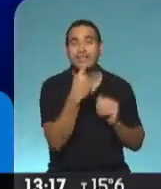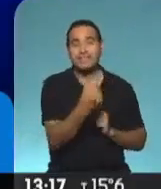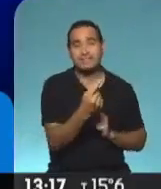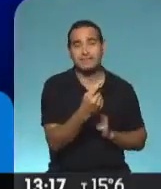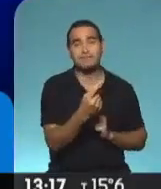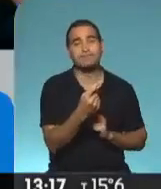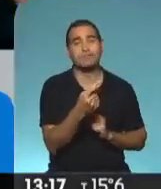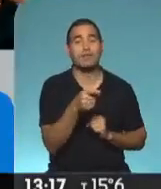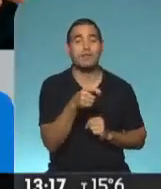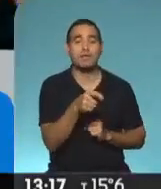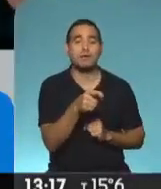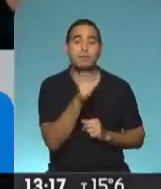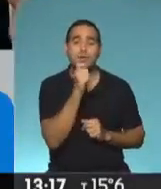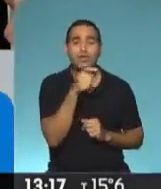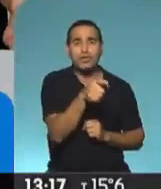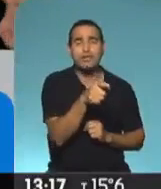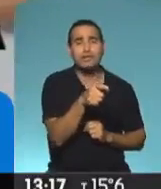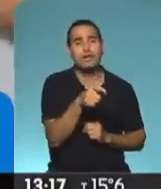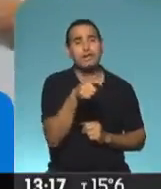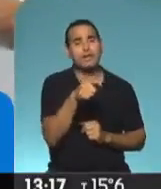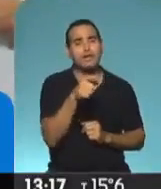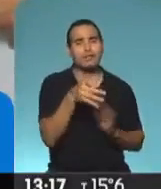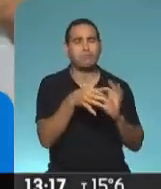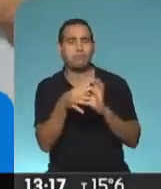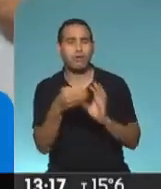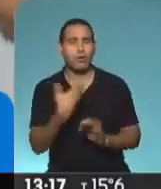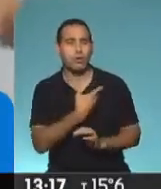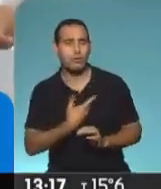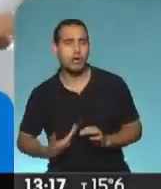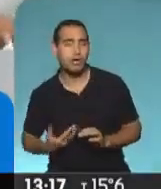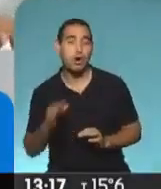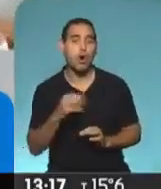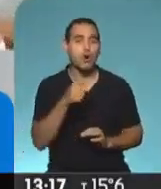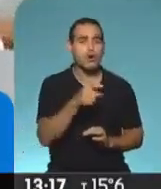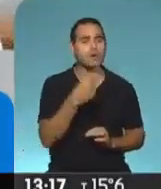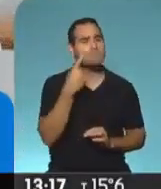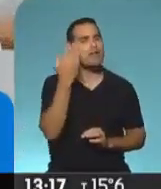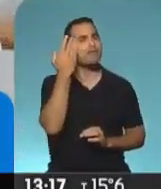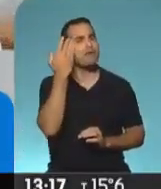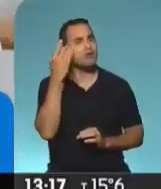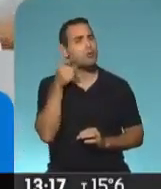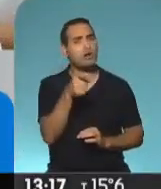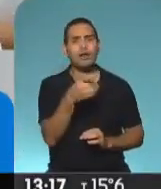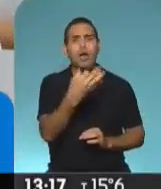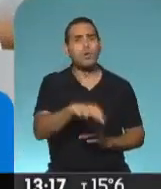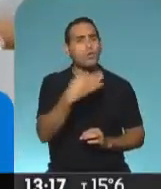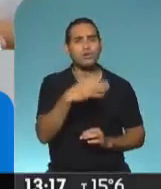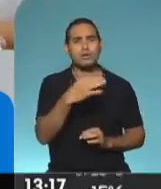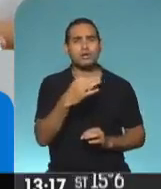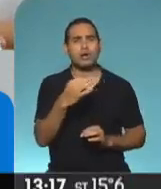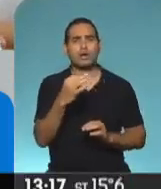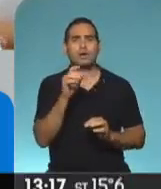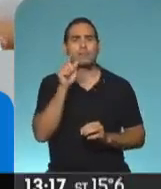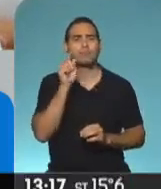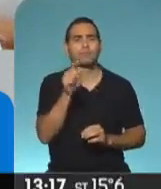al oficialismo, decía, manifiesta una postura cercana al gobierno, o se destaca que en Facebook a la única página de políticos que le dio